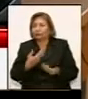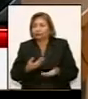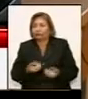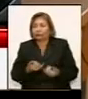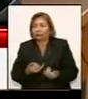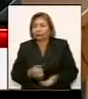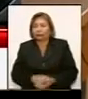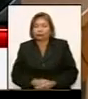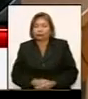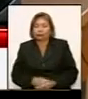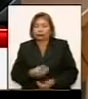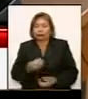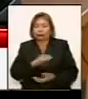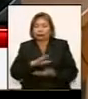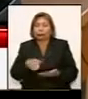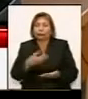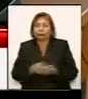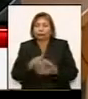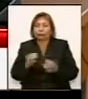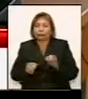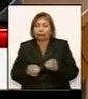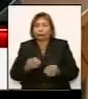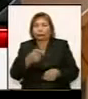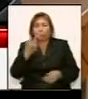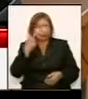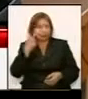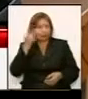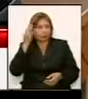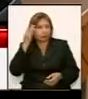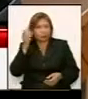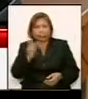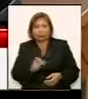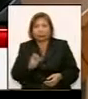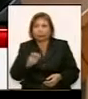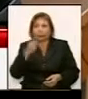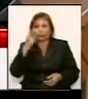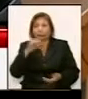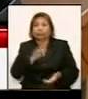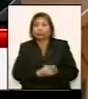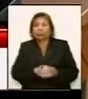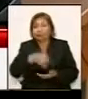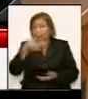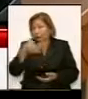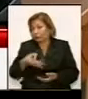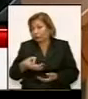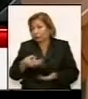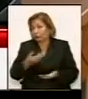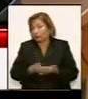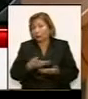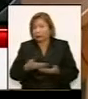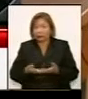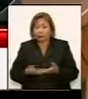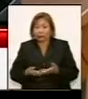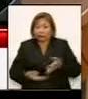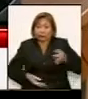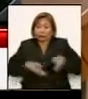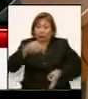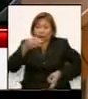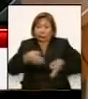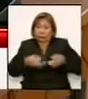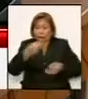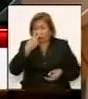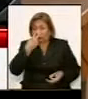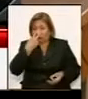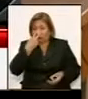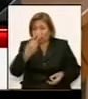el que podemos generar recursos para que las personas sepan cuáles son sus acciones y para que realmente al llegar estos casos así también justicias vean